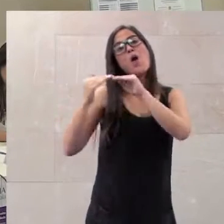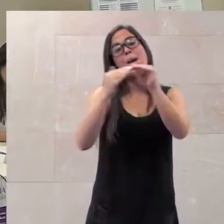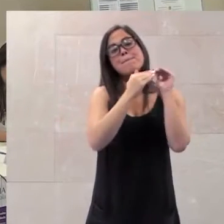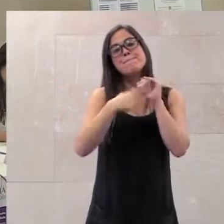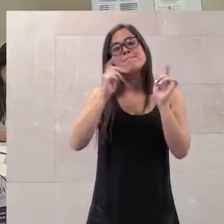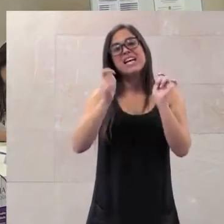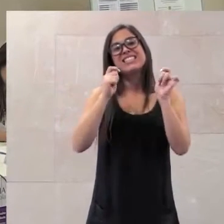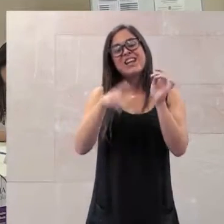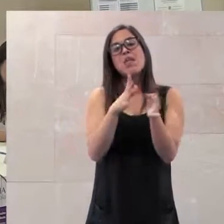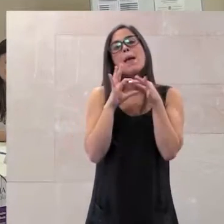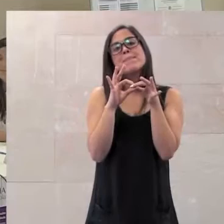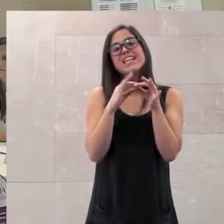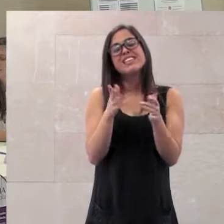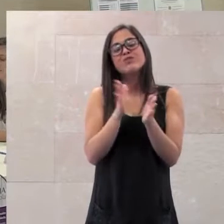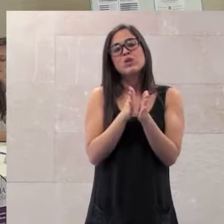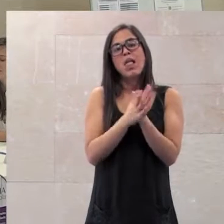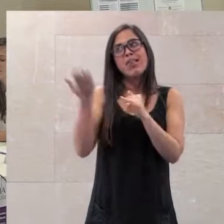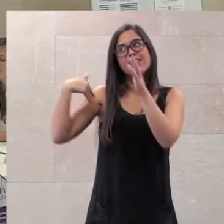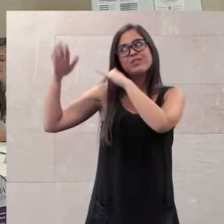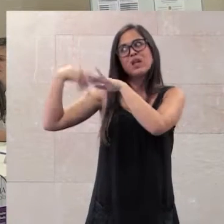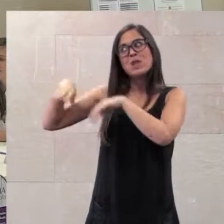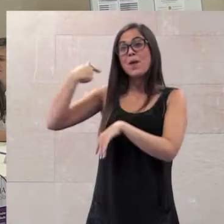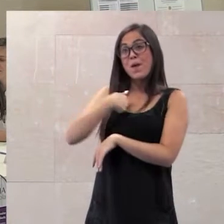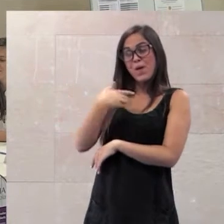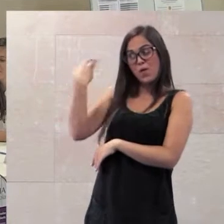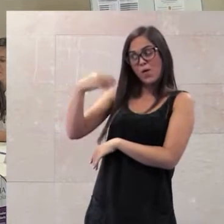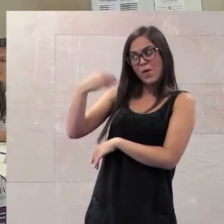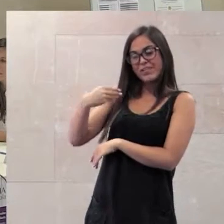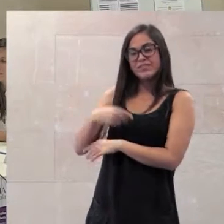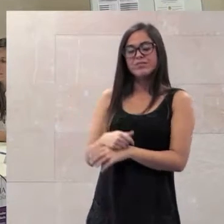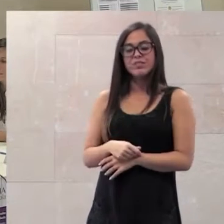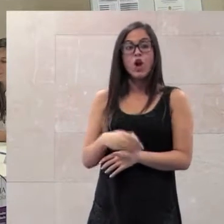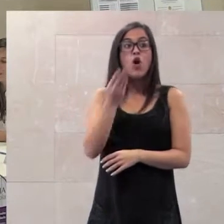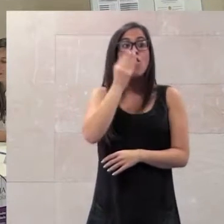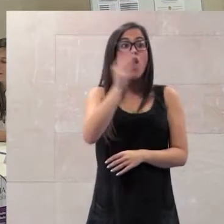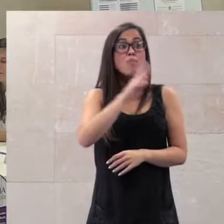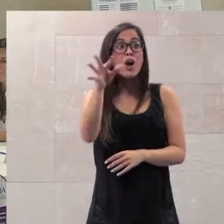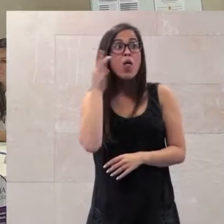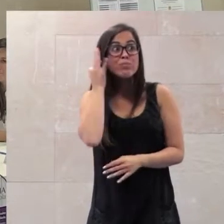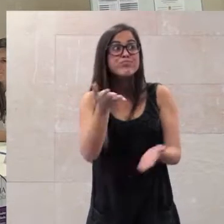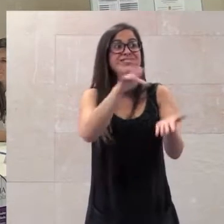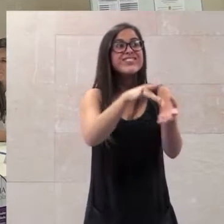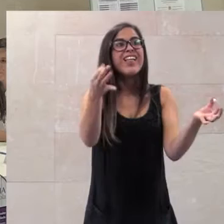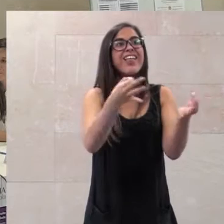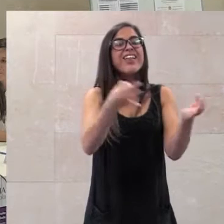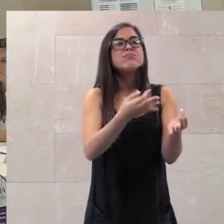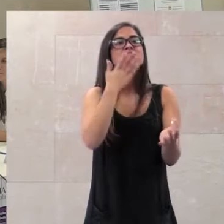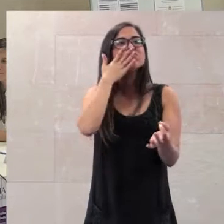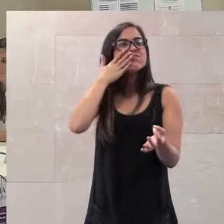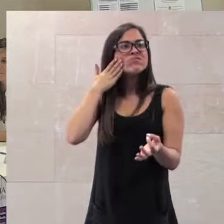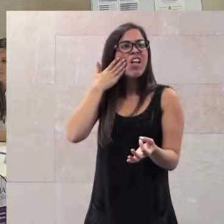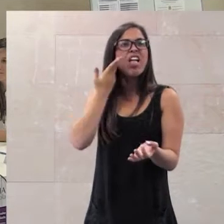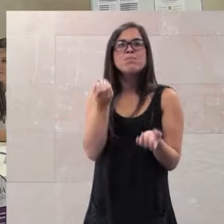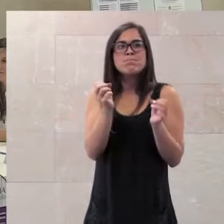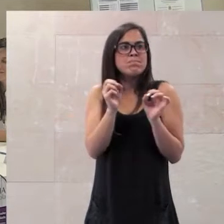compañera, y que me decía, ¿no? Y me dijo hace mucho, cuando yo era muy joven, me dijo, lo mejor que le puede pasar a una mujer es perder la reputación cuanto